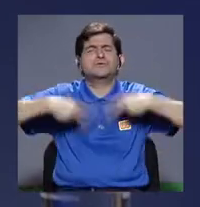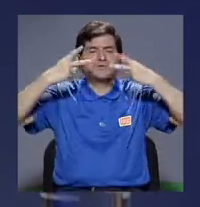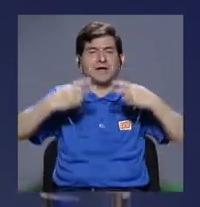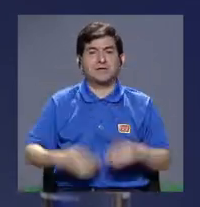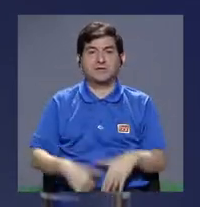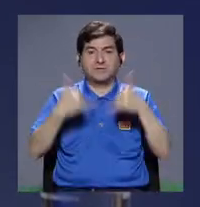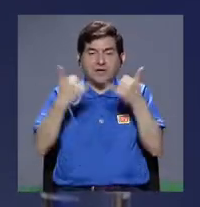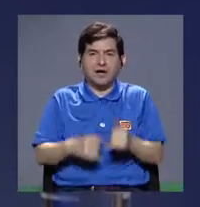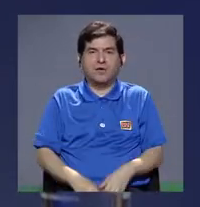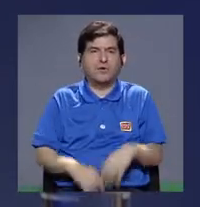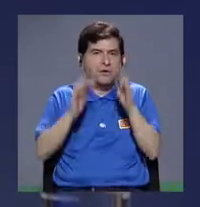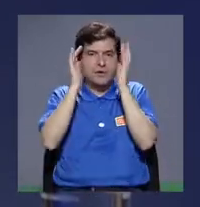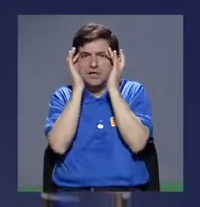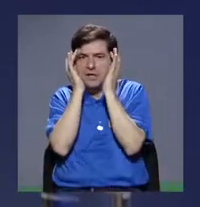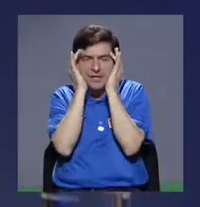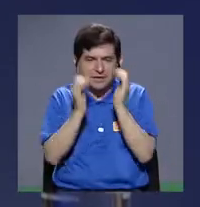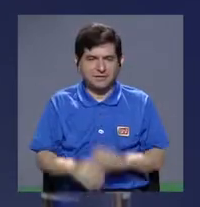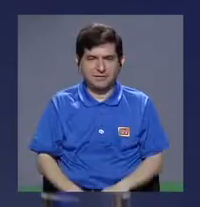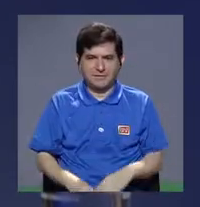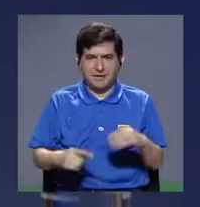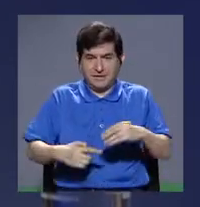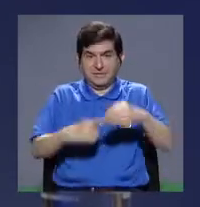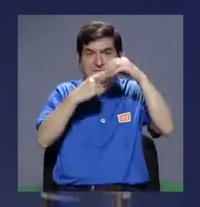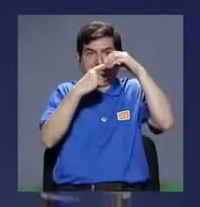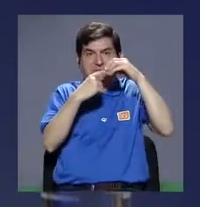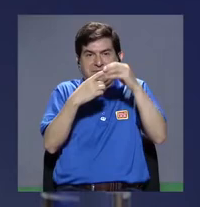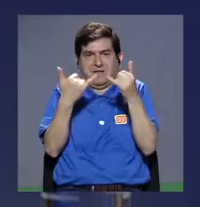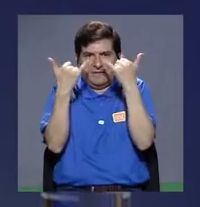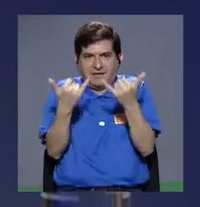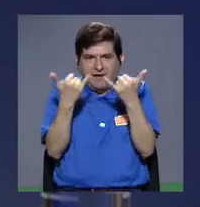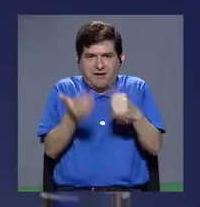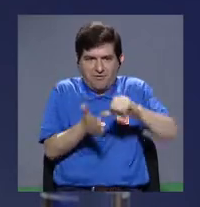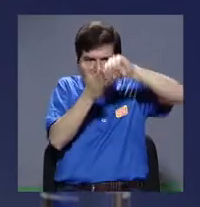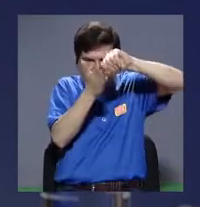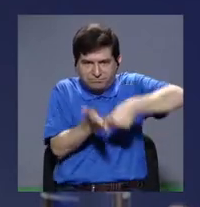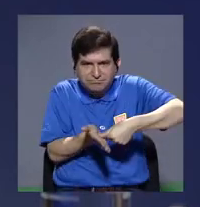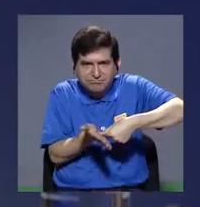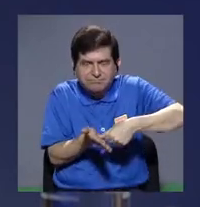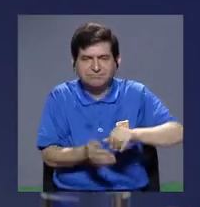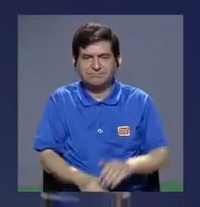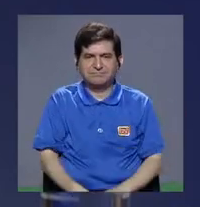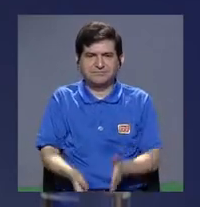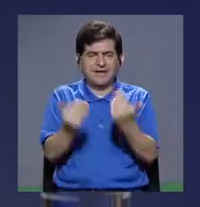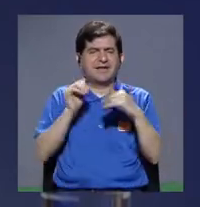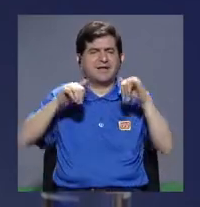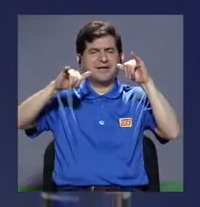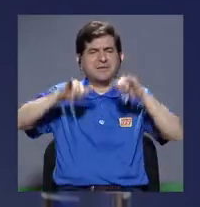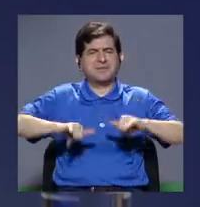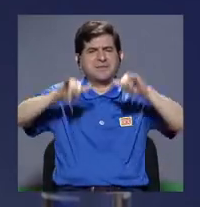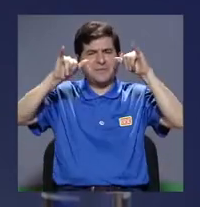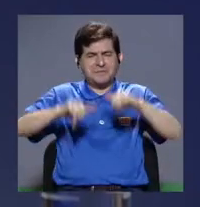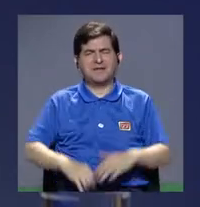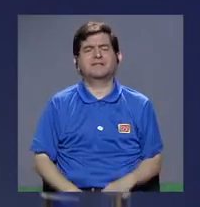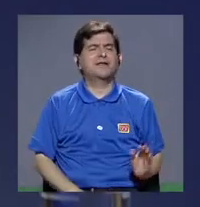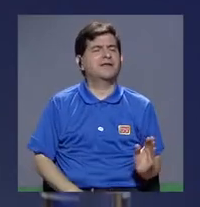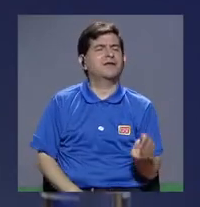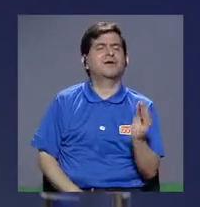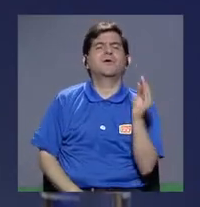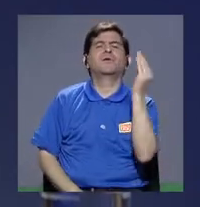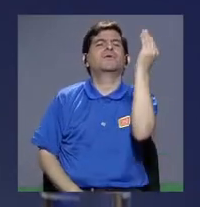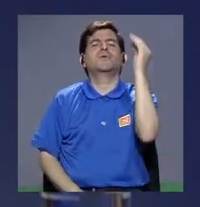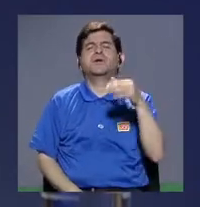que además se ha vuelto una obsesión siempre lo ha sido pero ahora está como muy muy marcada verdad queremos preservar la